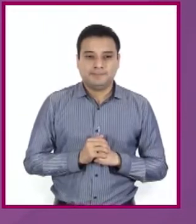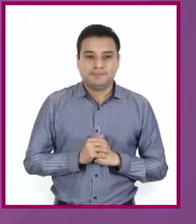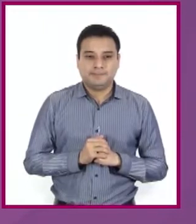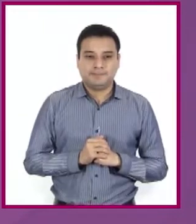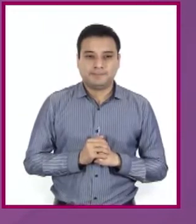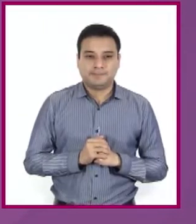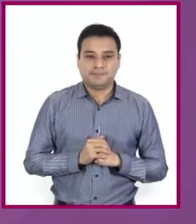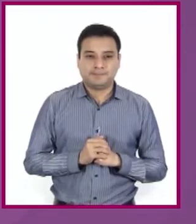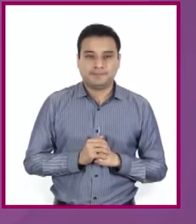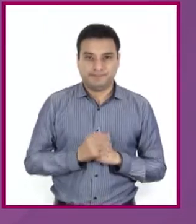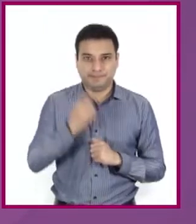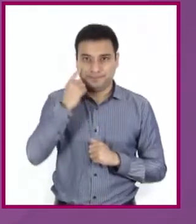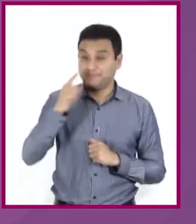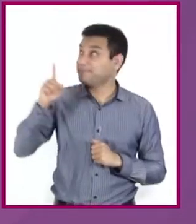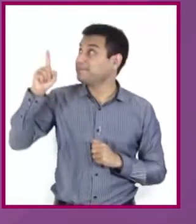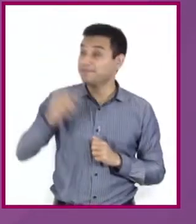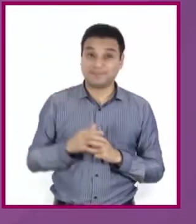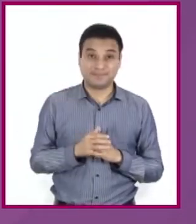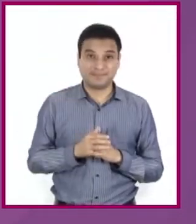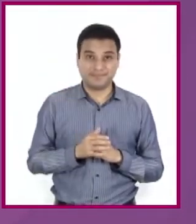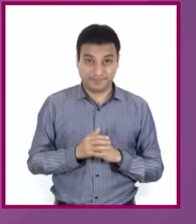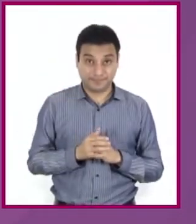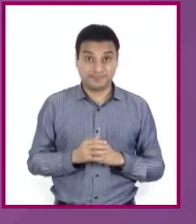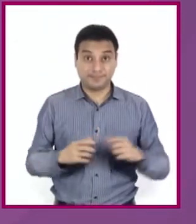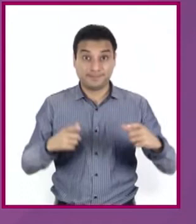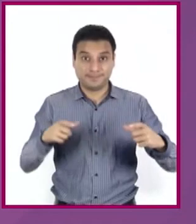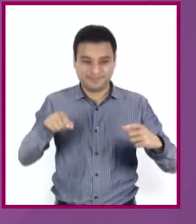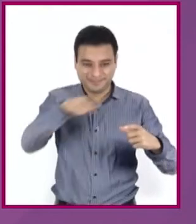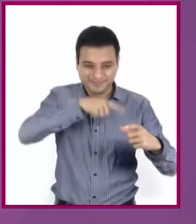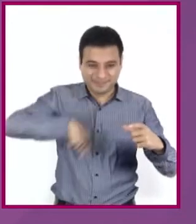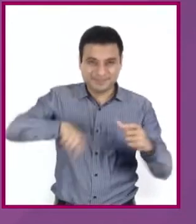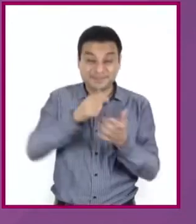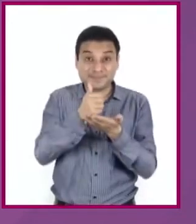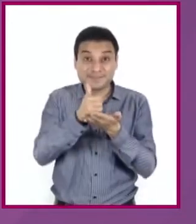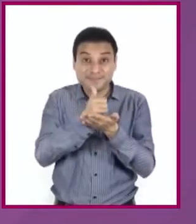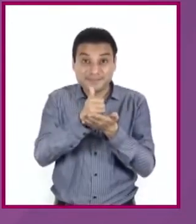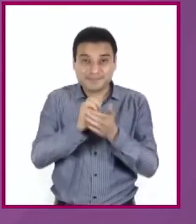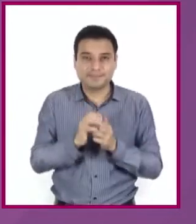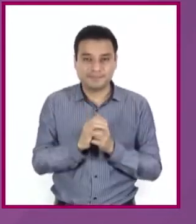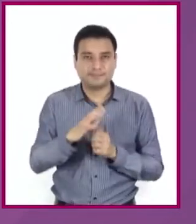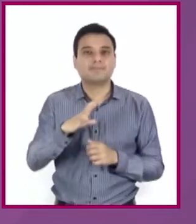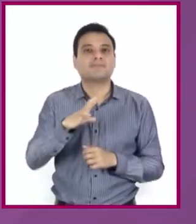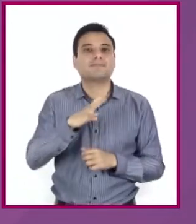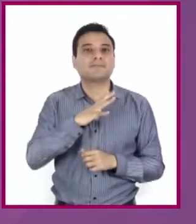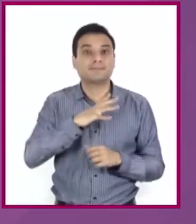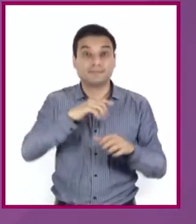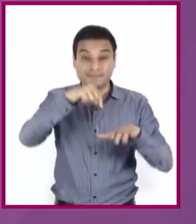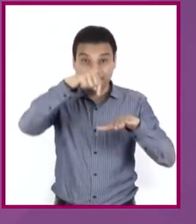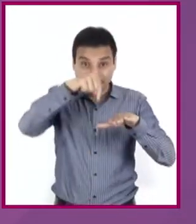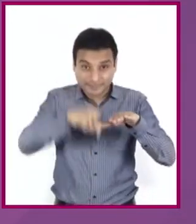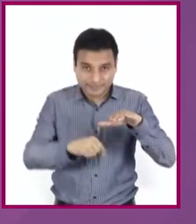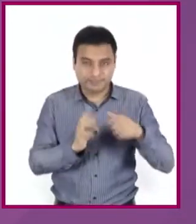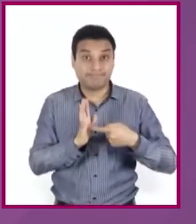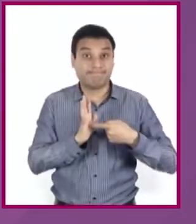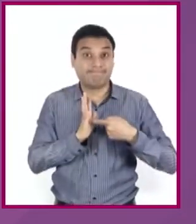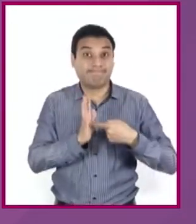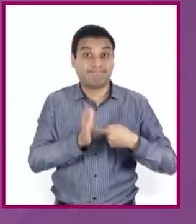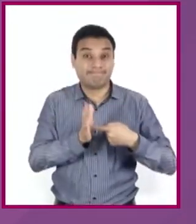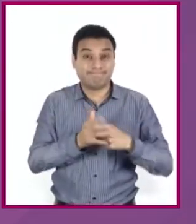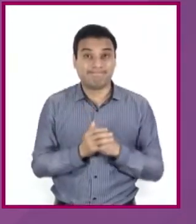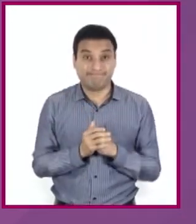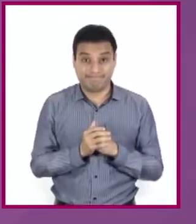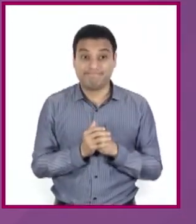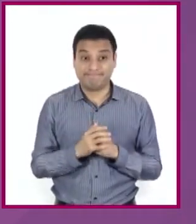Abajo de estos círculos azules se encuentran las turbinas y los generadores, que a diferencia con otro tipo de plantas eléctricas, aquí se